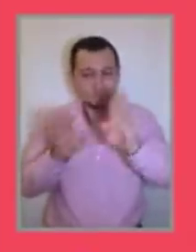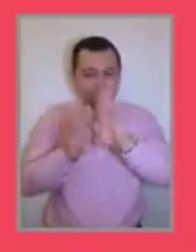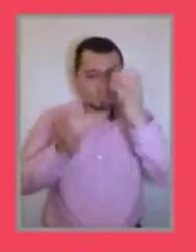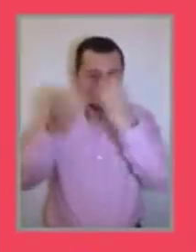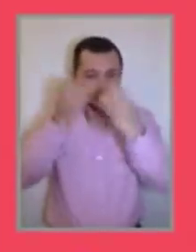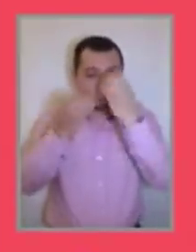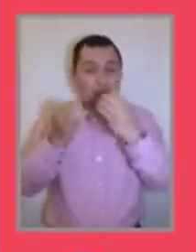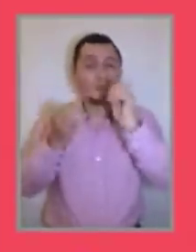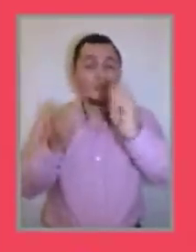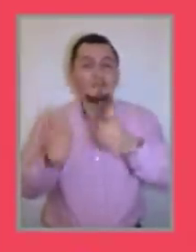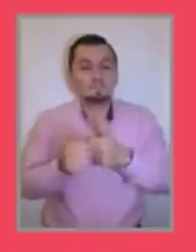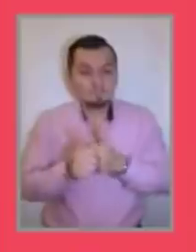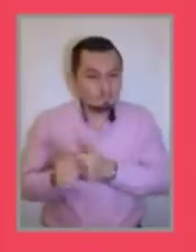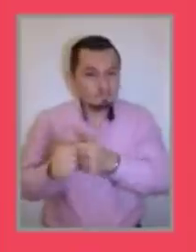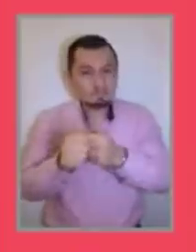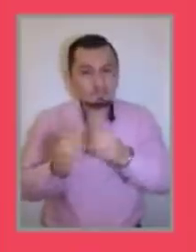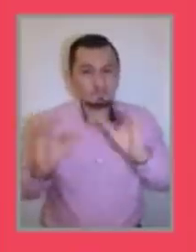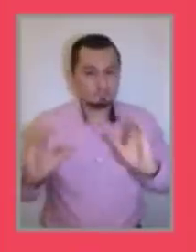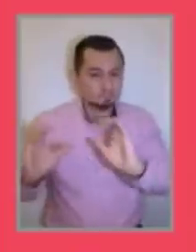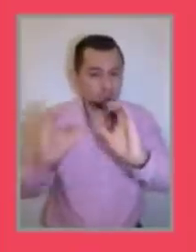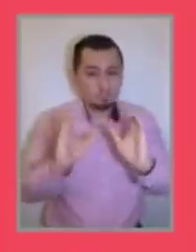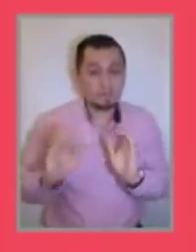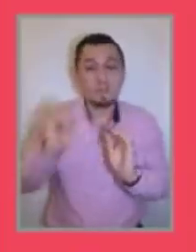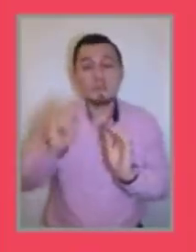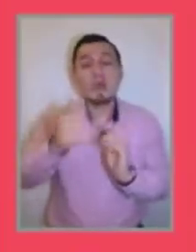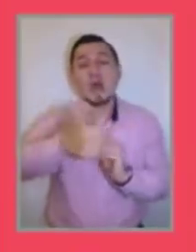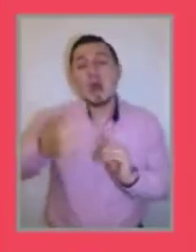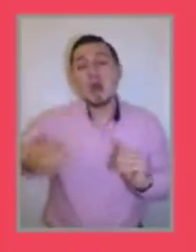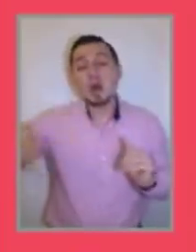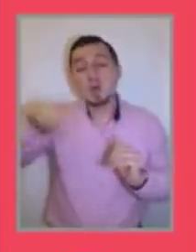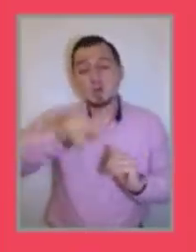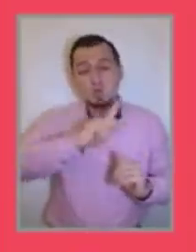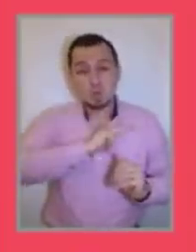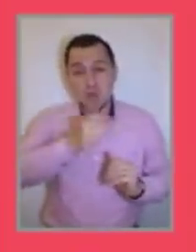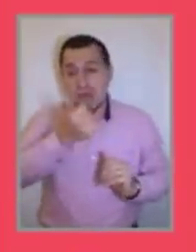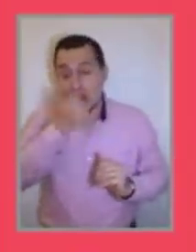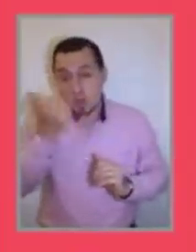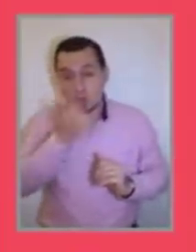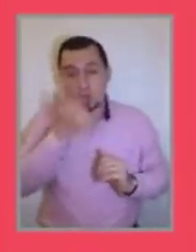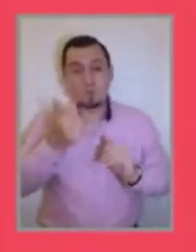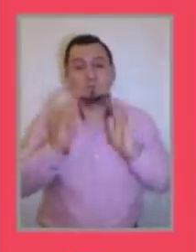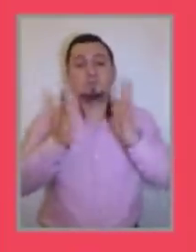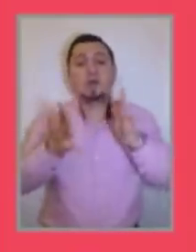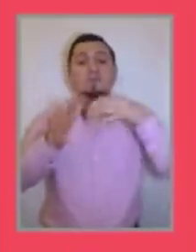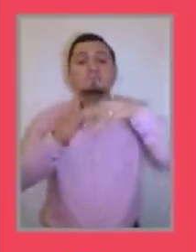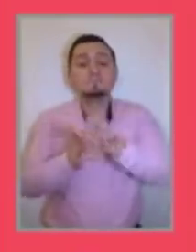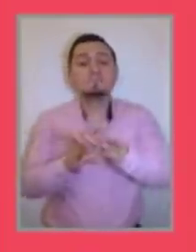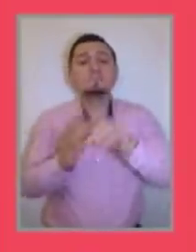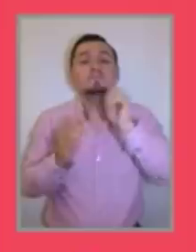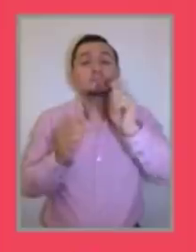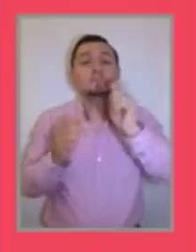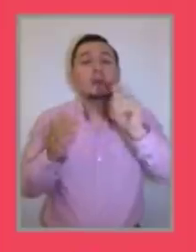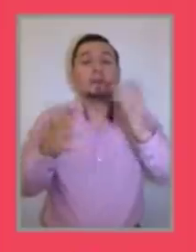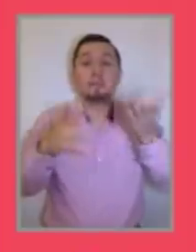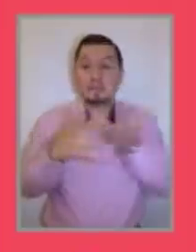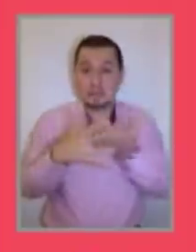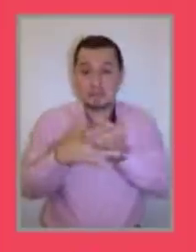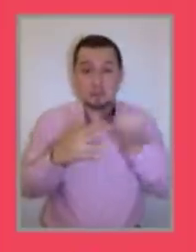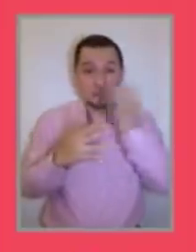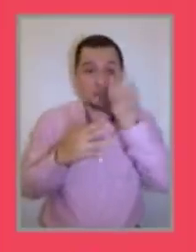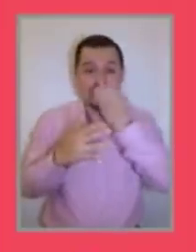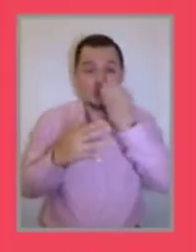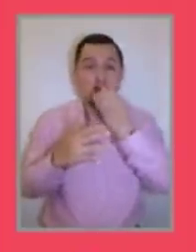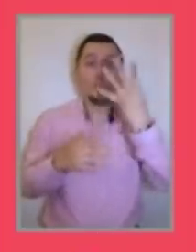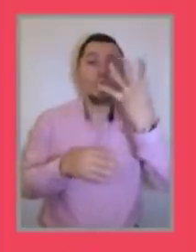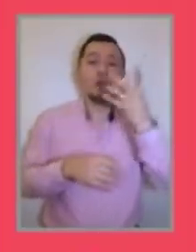asesorías y seguimiento académico a cada uno de nuestros alumnos, acudiendo la mitad del grupo 4